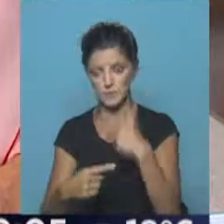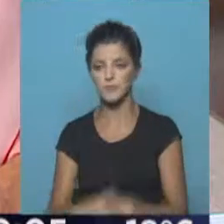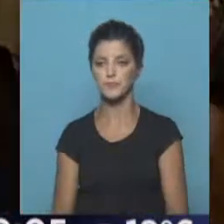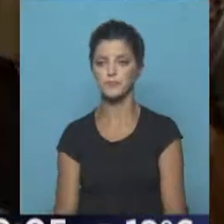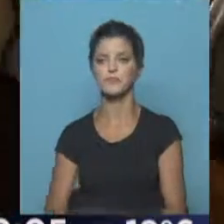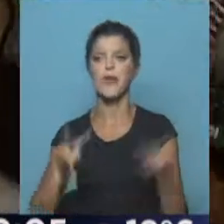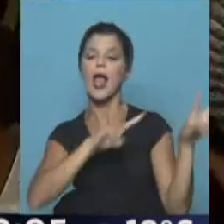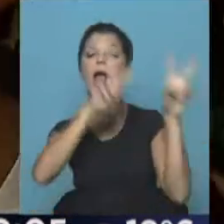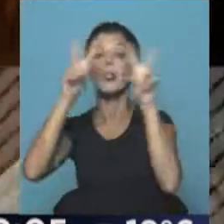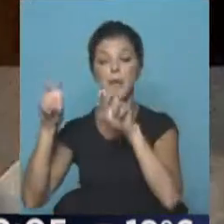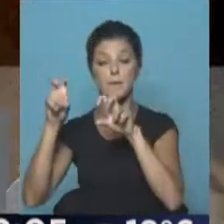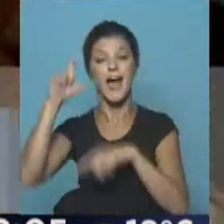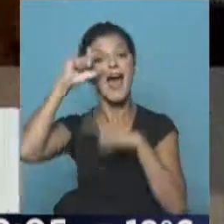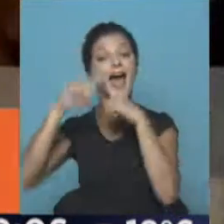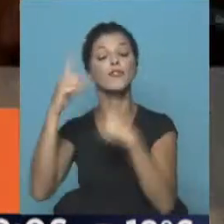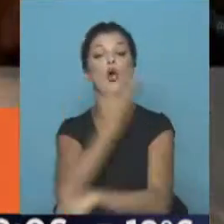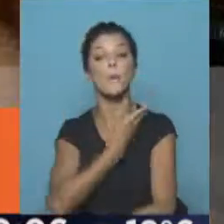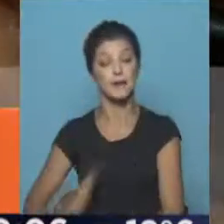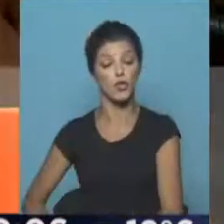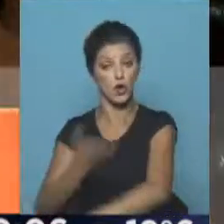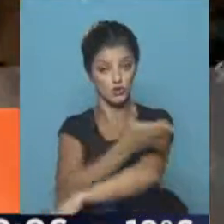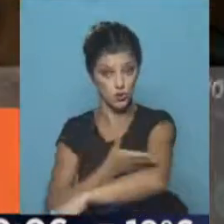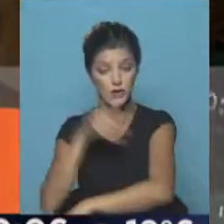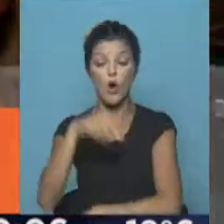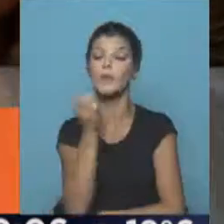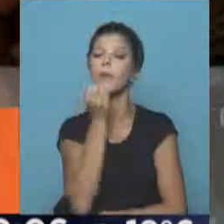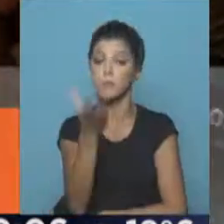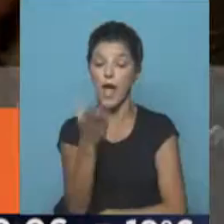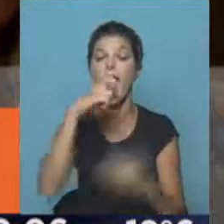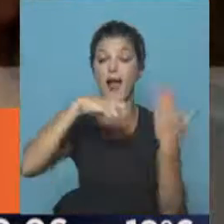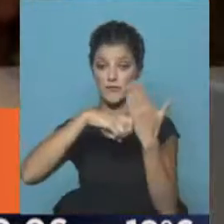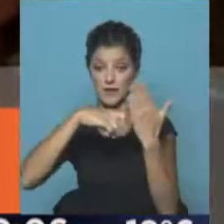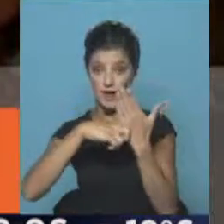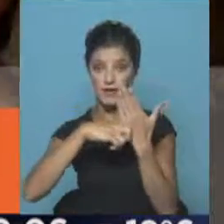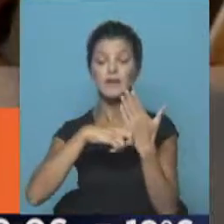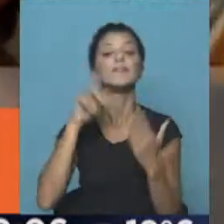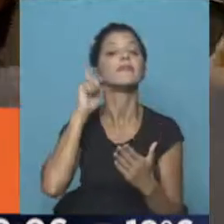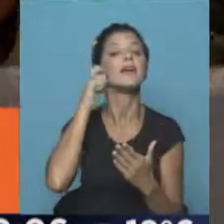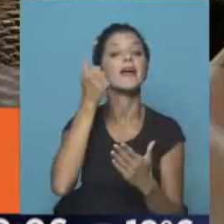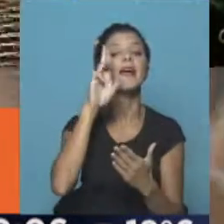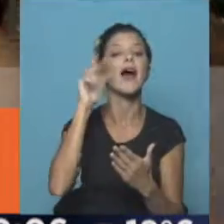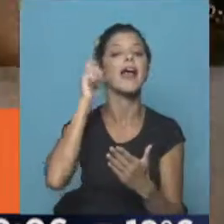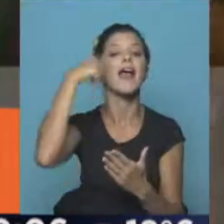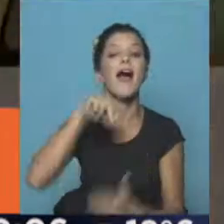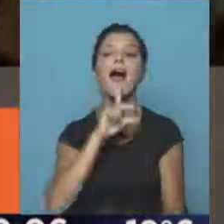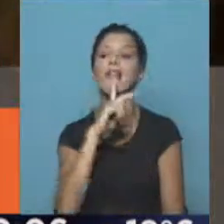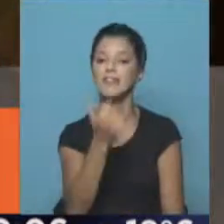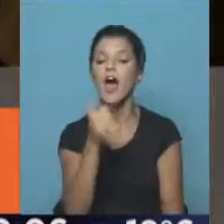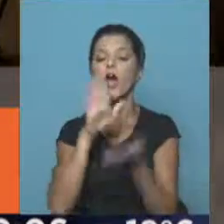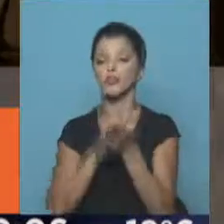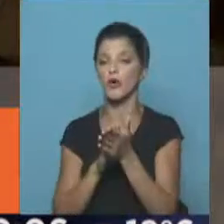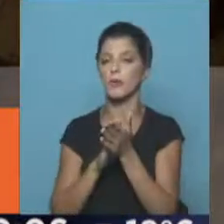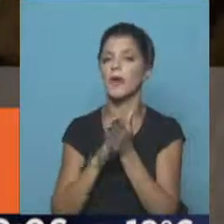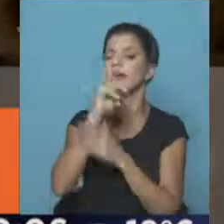El exgobernador Daniel Scioli declaró hoy ante el fiscal platense Álvaro Garganta en la causa por una denuncia de la líder de